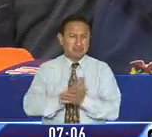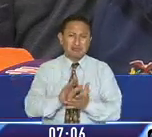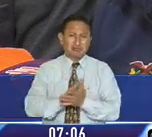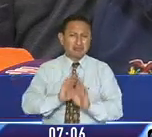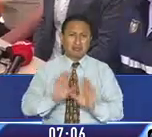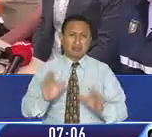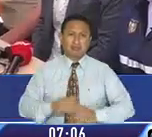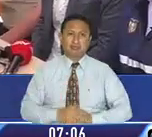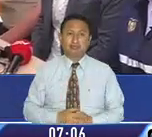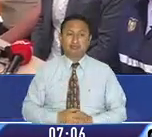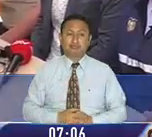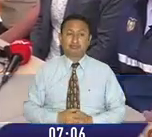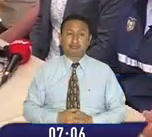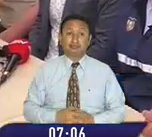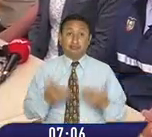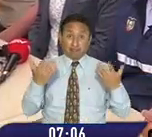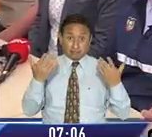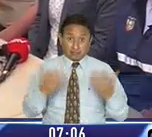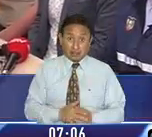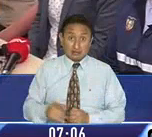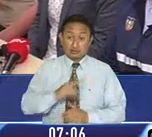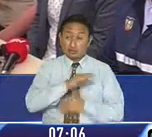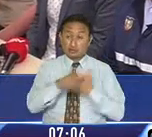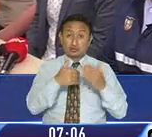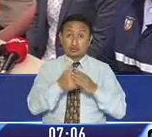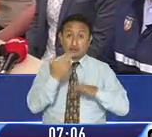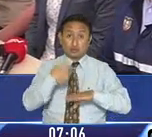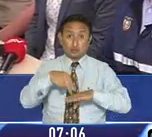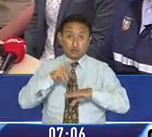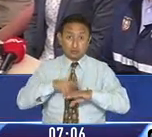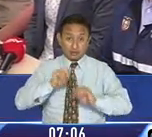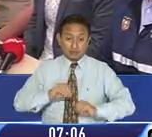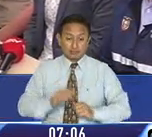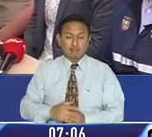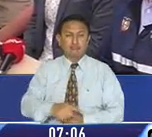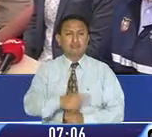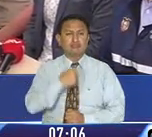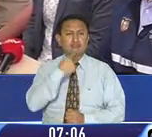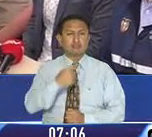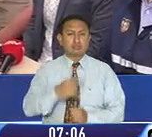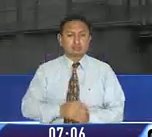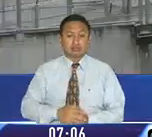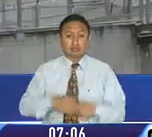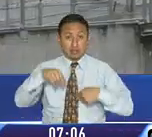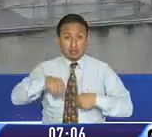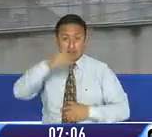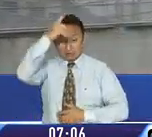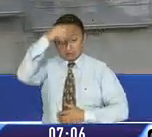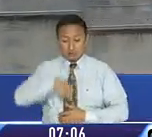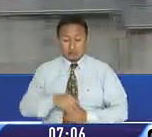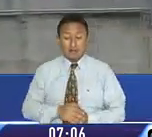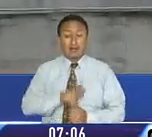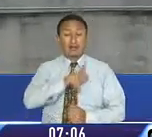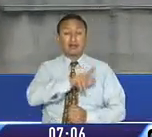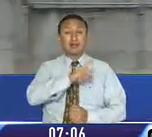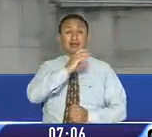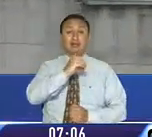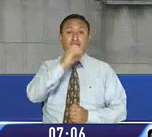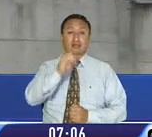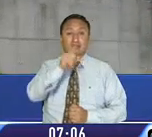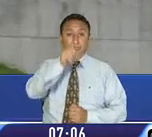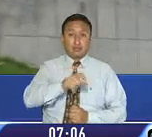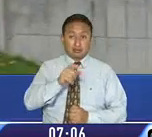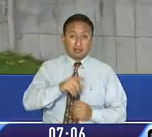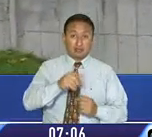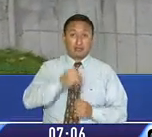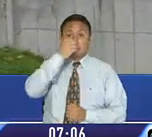novedad. Luego de reiterar que todo está normal en el CRS, aseguró que nunca hubo una decisión de trasladar 300 PPLs de la cárcel de